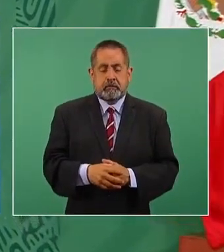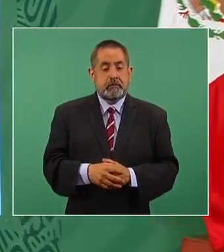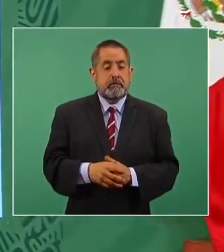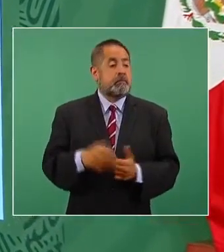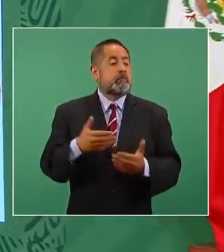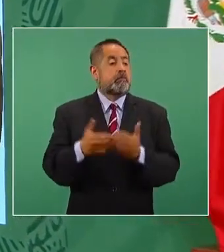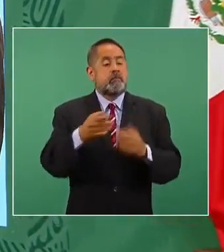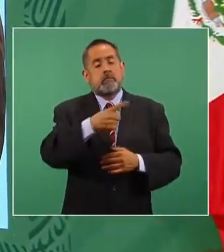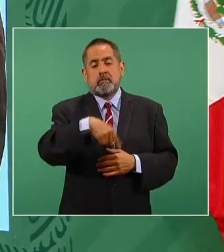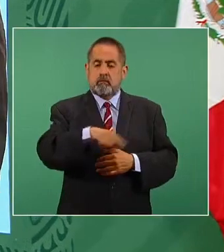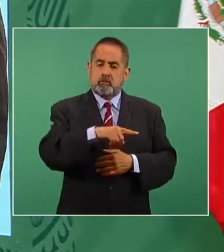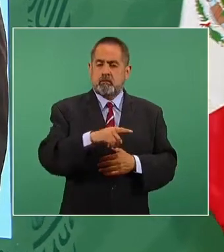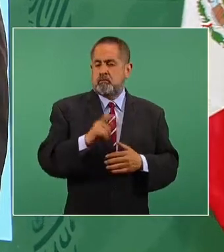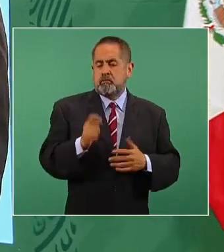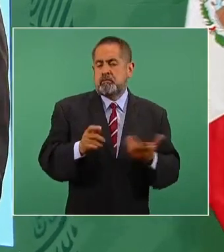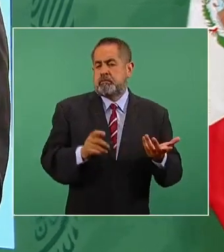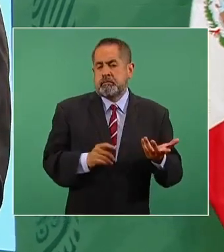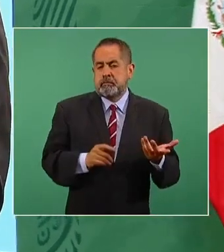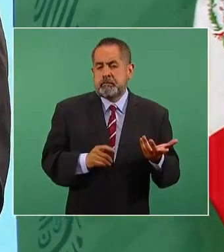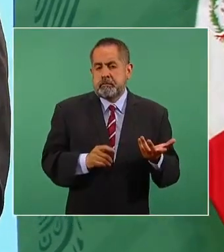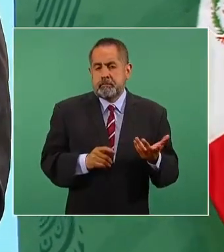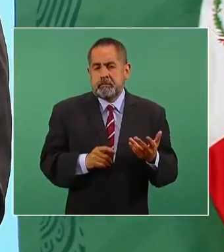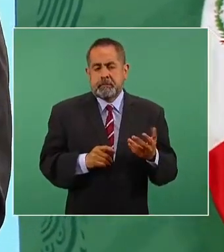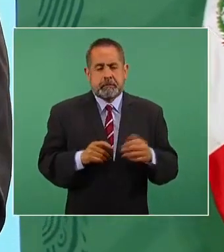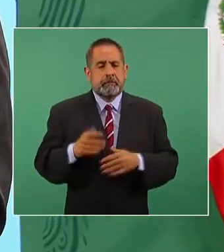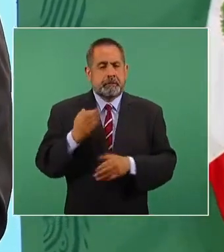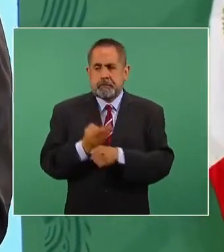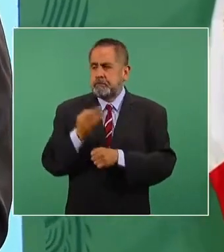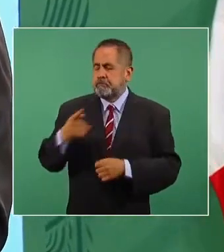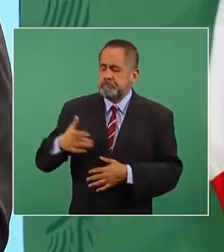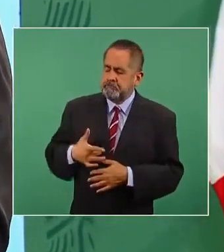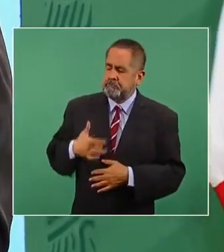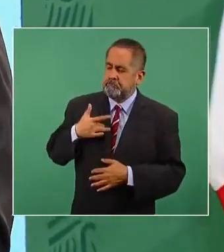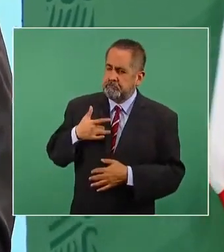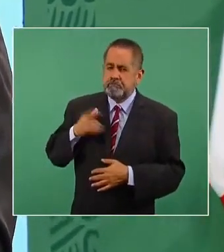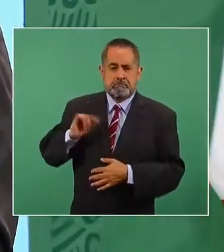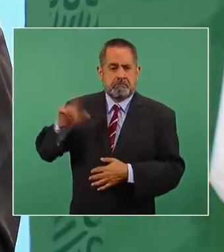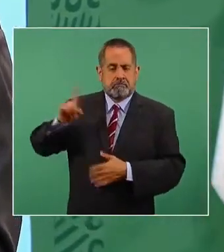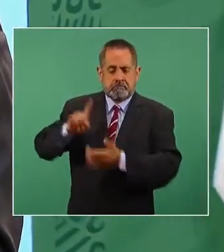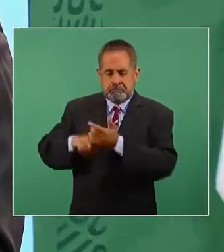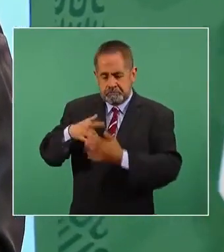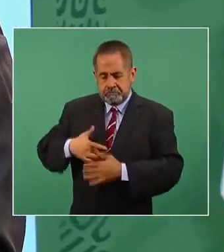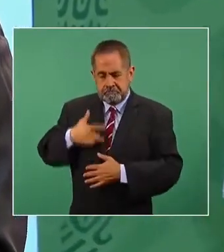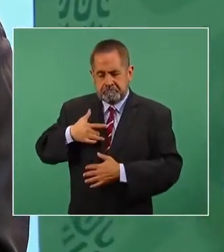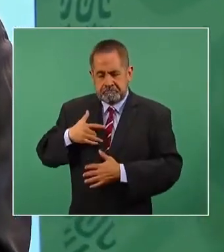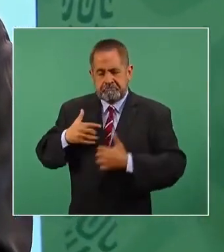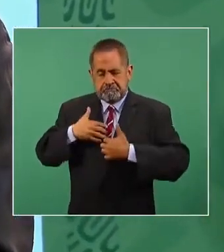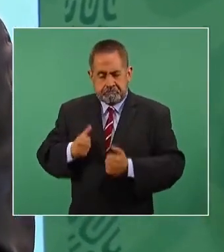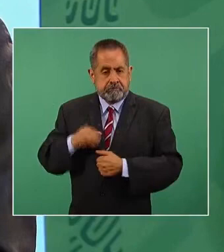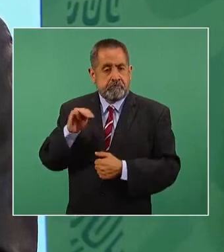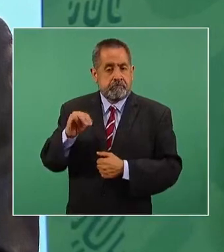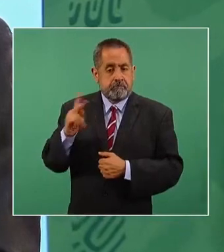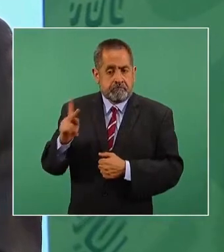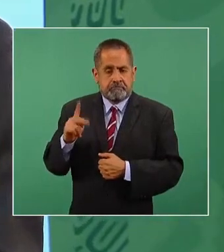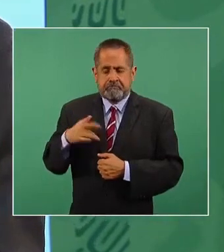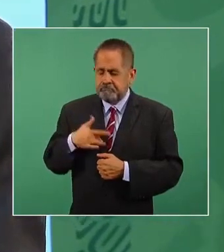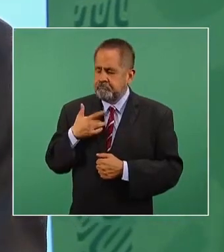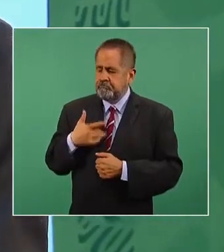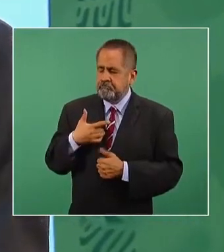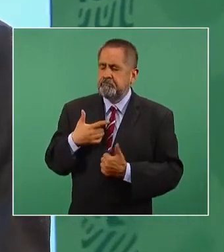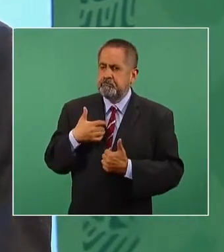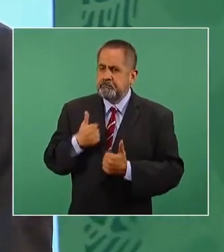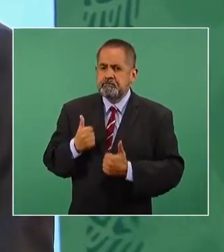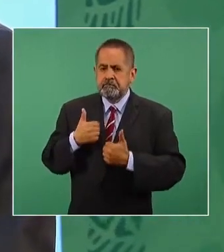Ahora ya hay más sensibilidad en autoridades, en ministerios públicos,